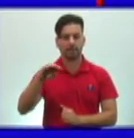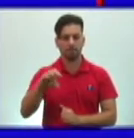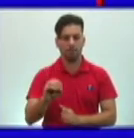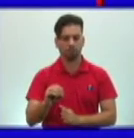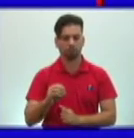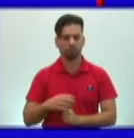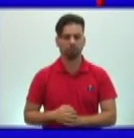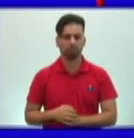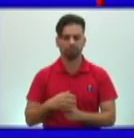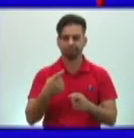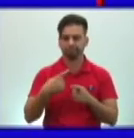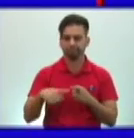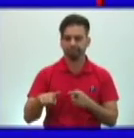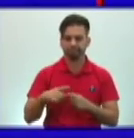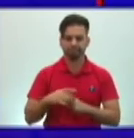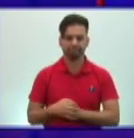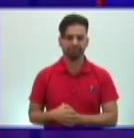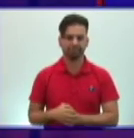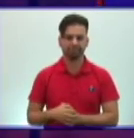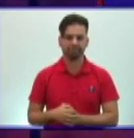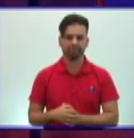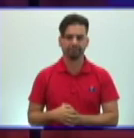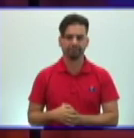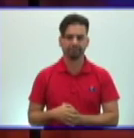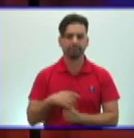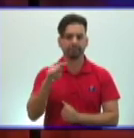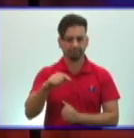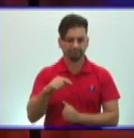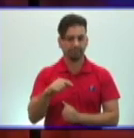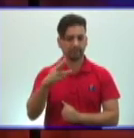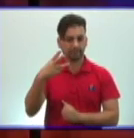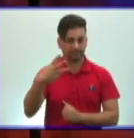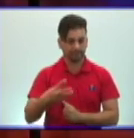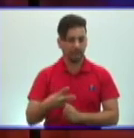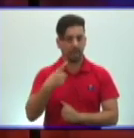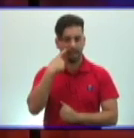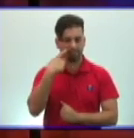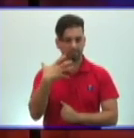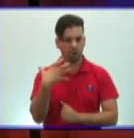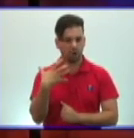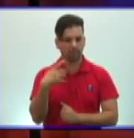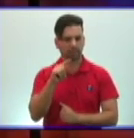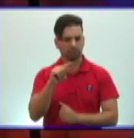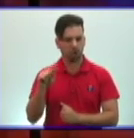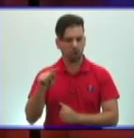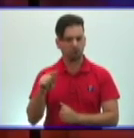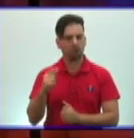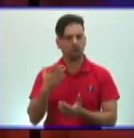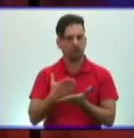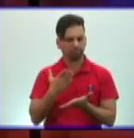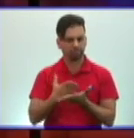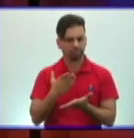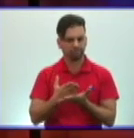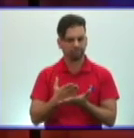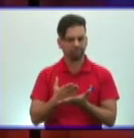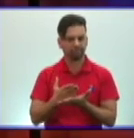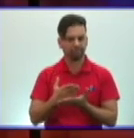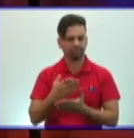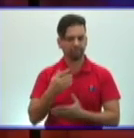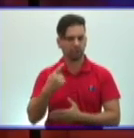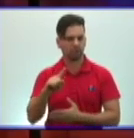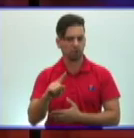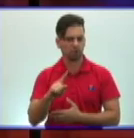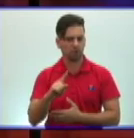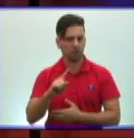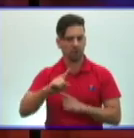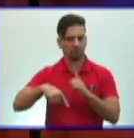sería interesante que ustedes indagaran y que de manera general van a abordarla en su próxima clase.